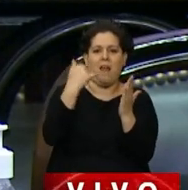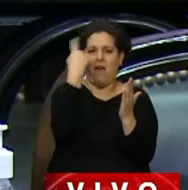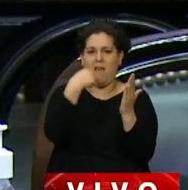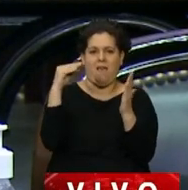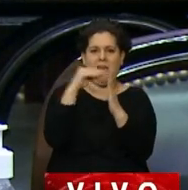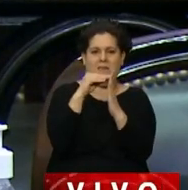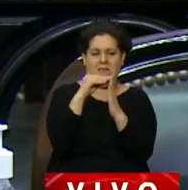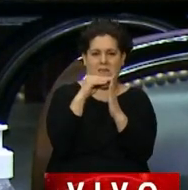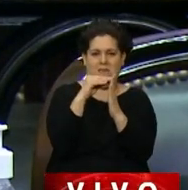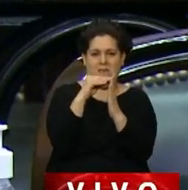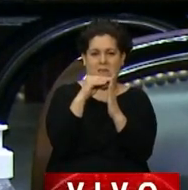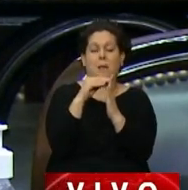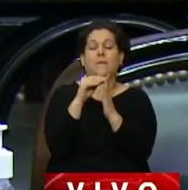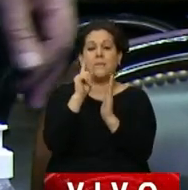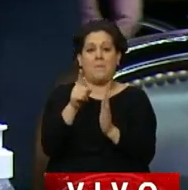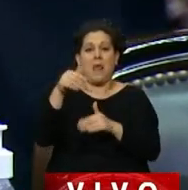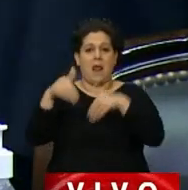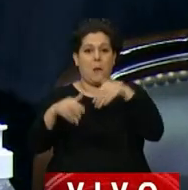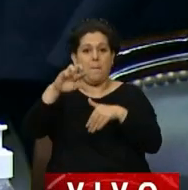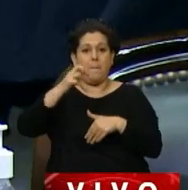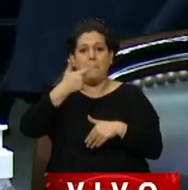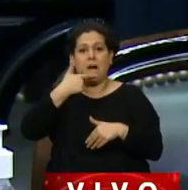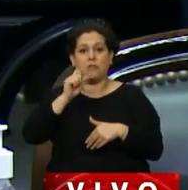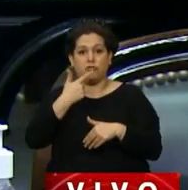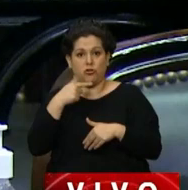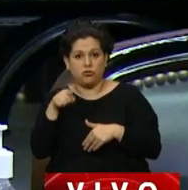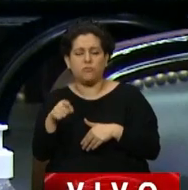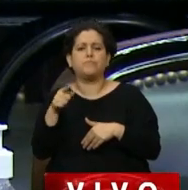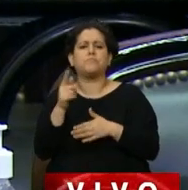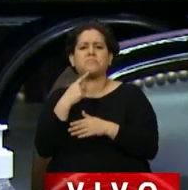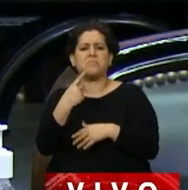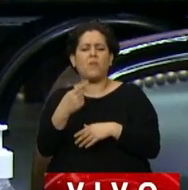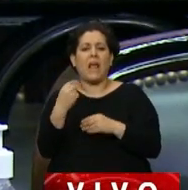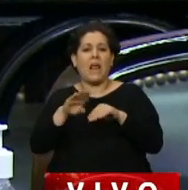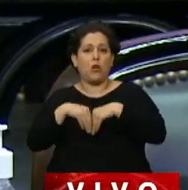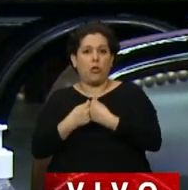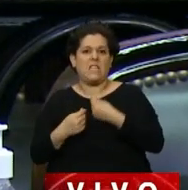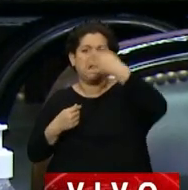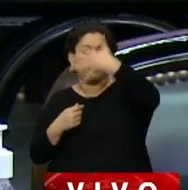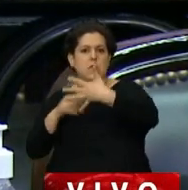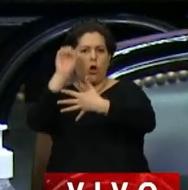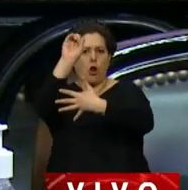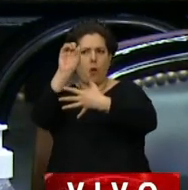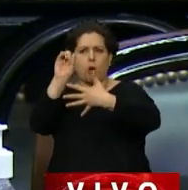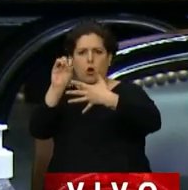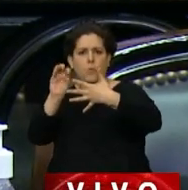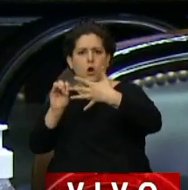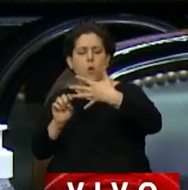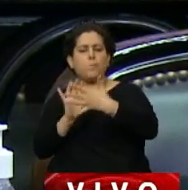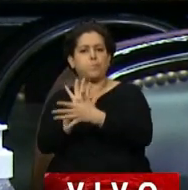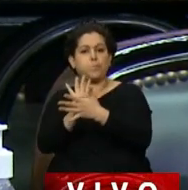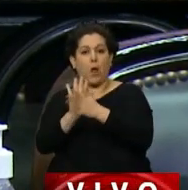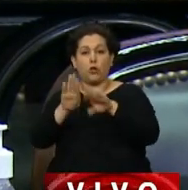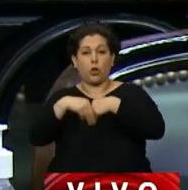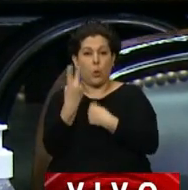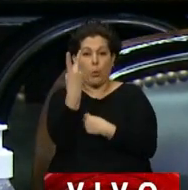las PASOS hemos estipulado que aparezcan los 5 primeros nombres, con lo cual nos garantiza que de los